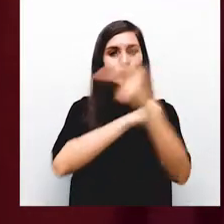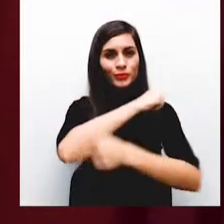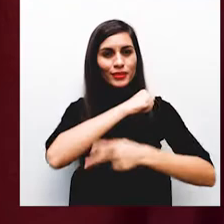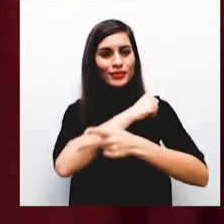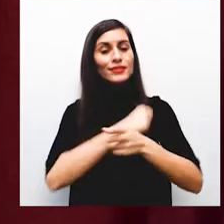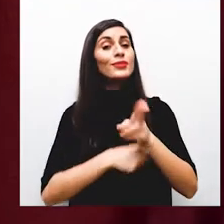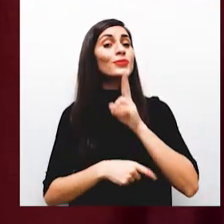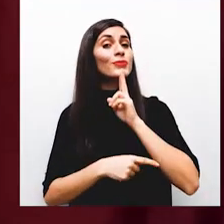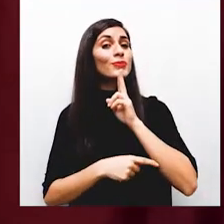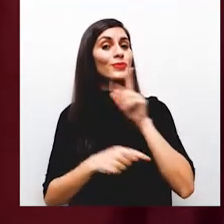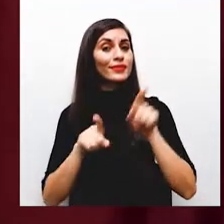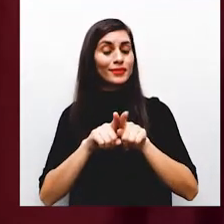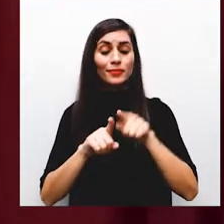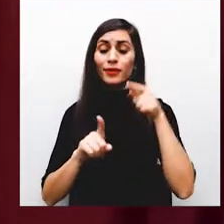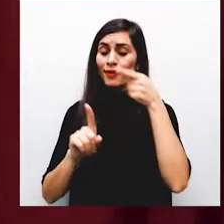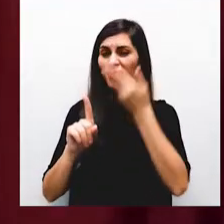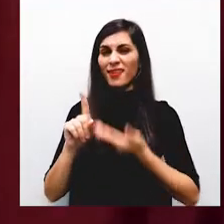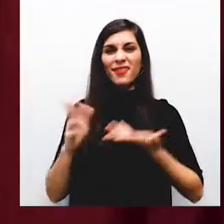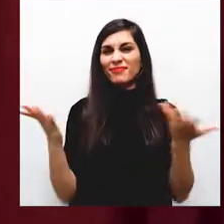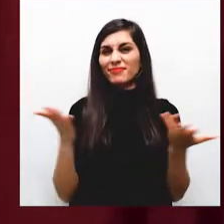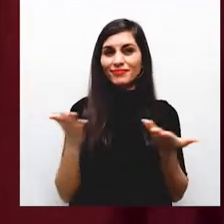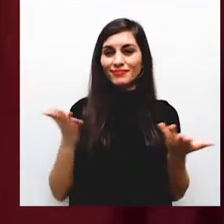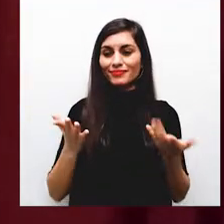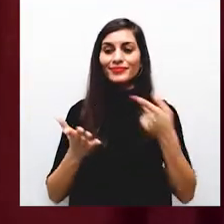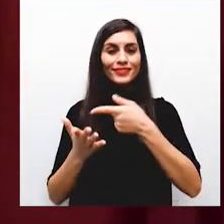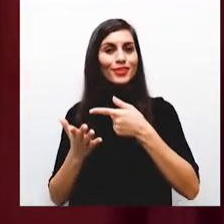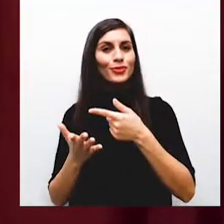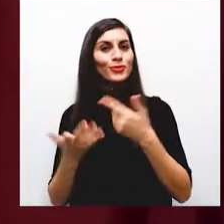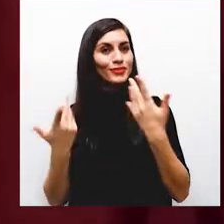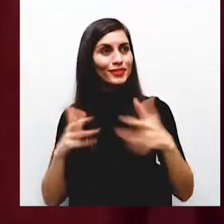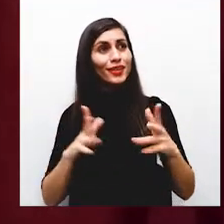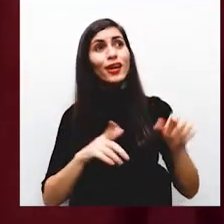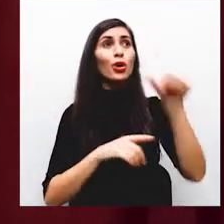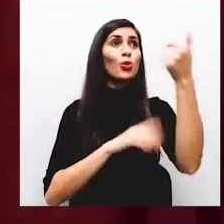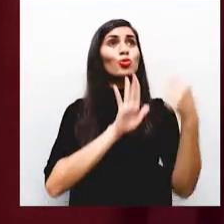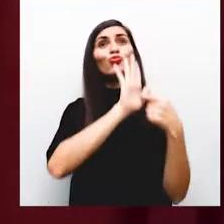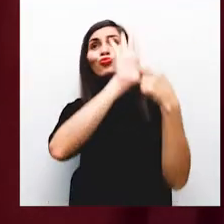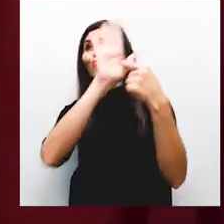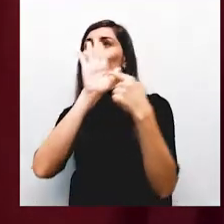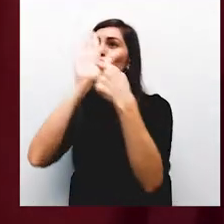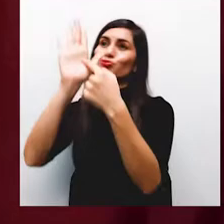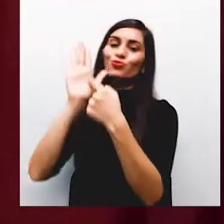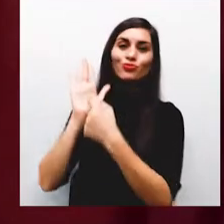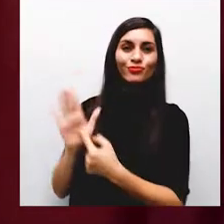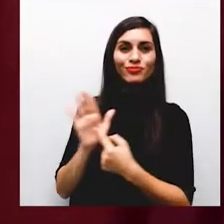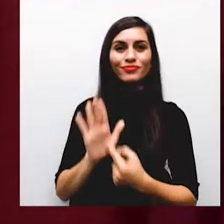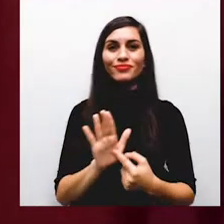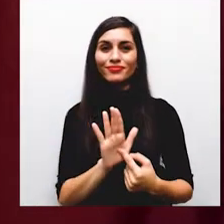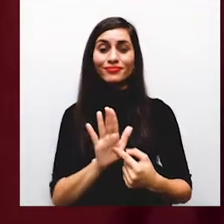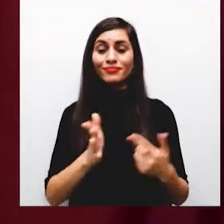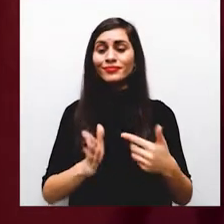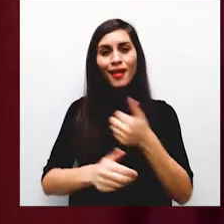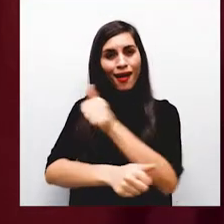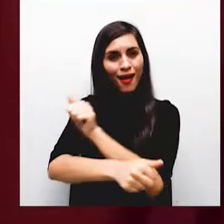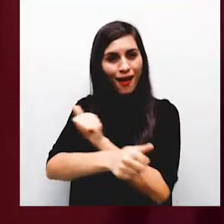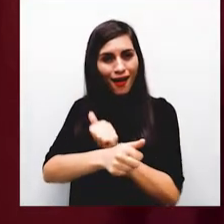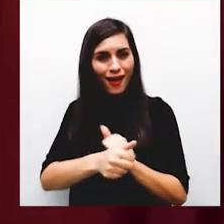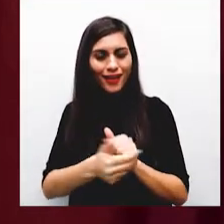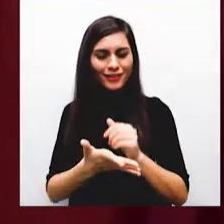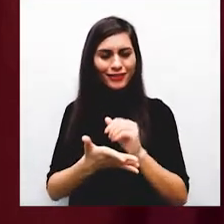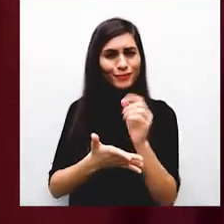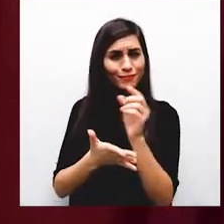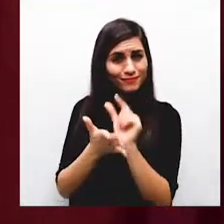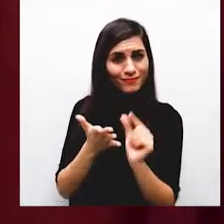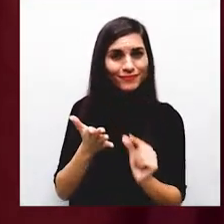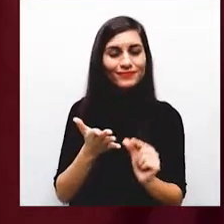artistas, tanto nacionales como internacionales, que nos están representando a todas de una manera u otra, y